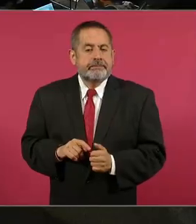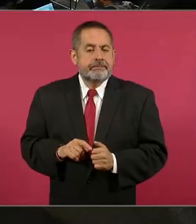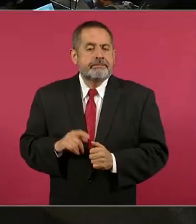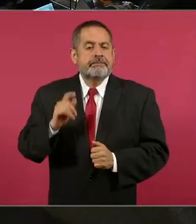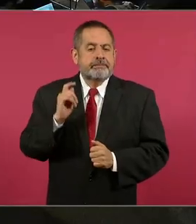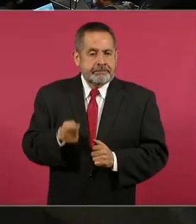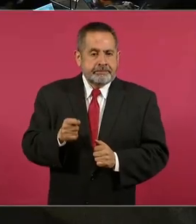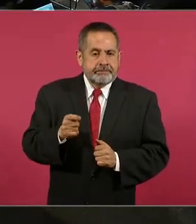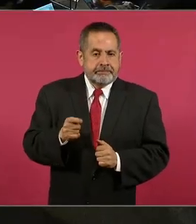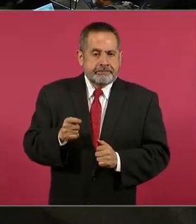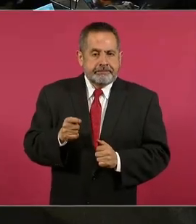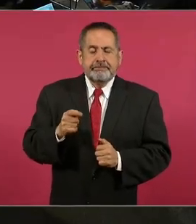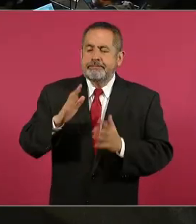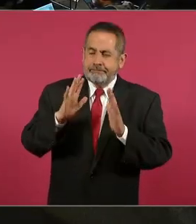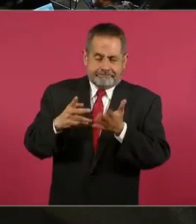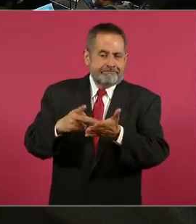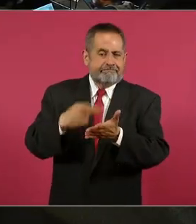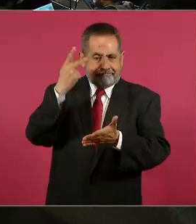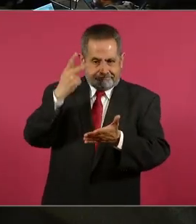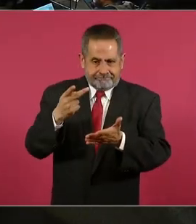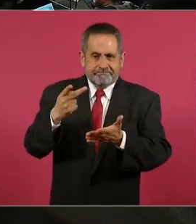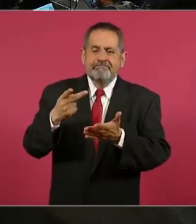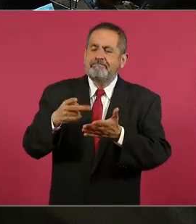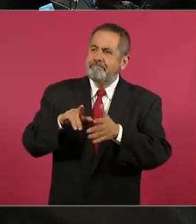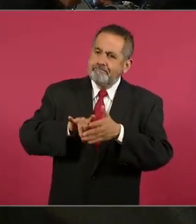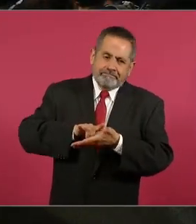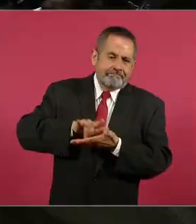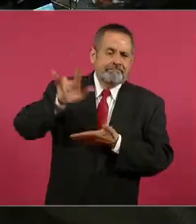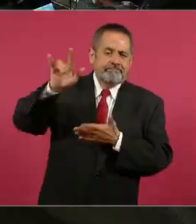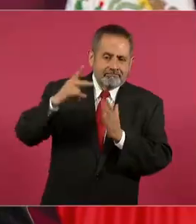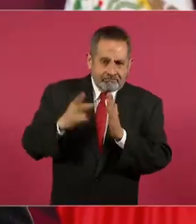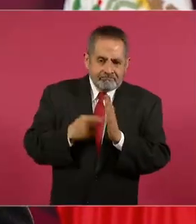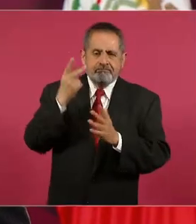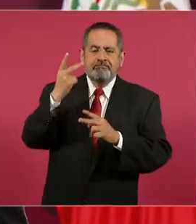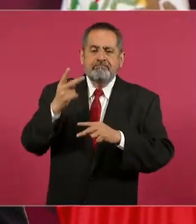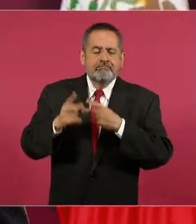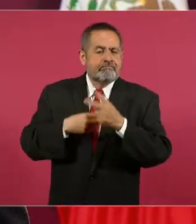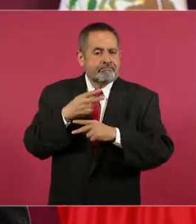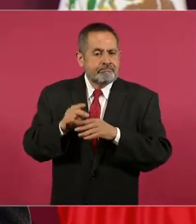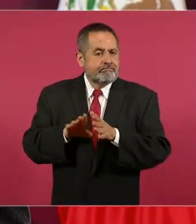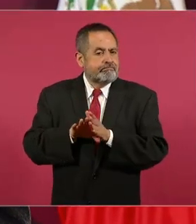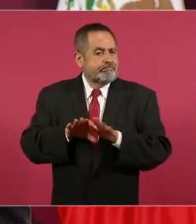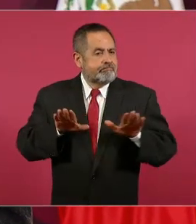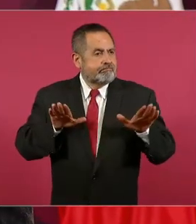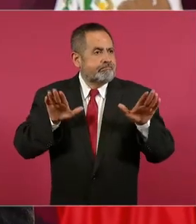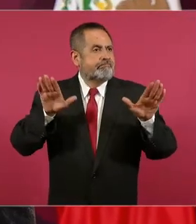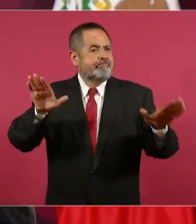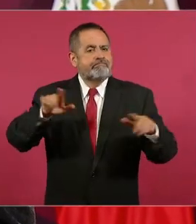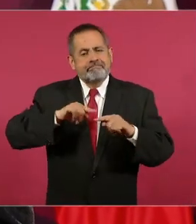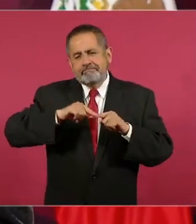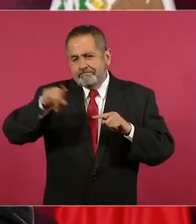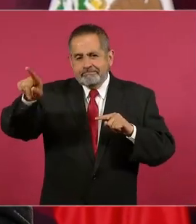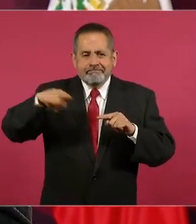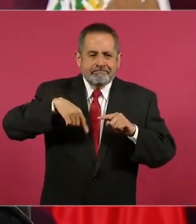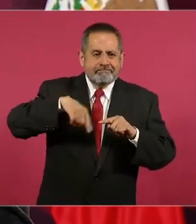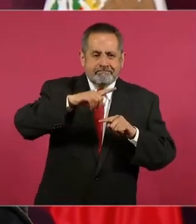es que se rescata esta línea aérea de México